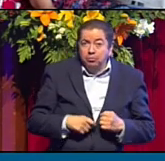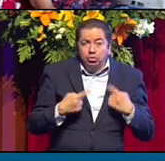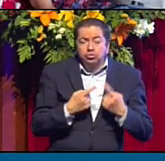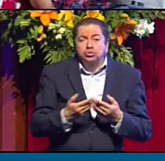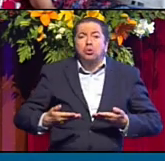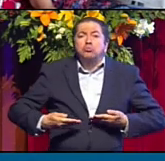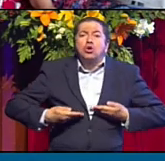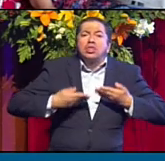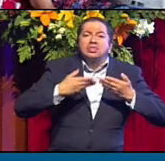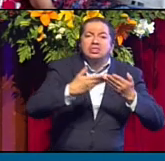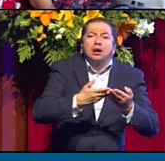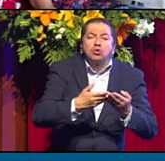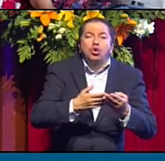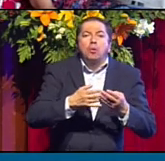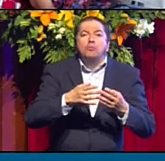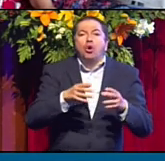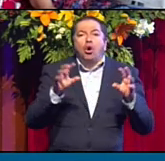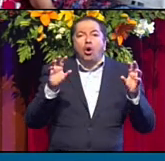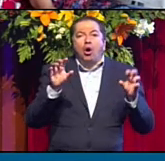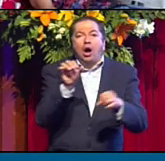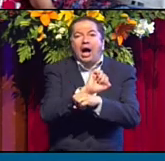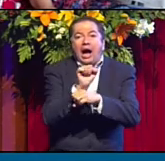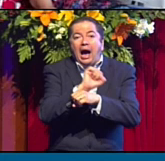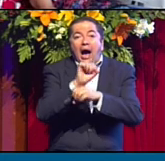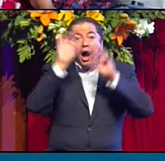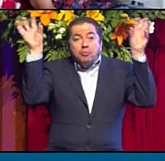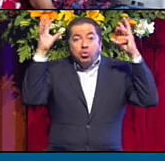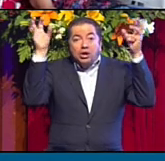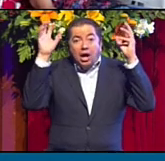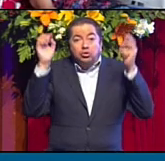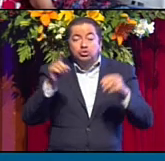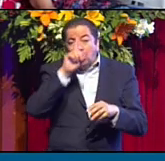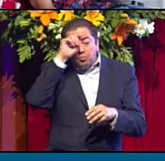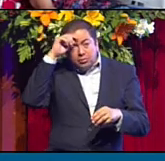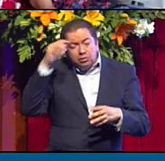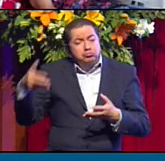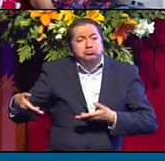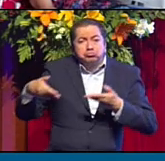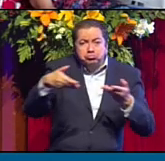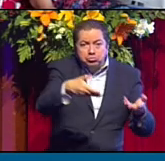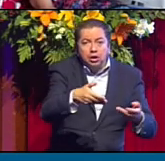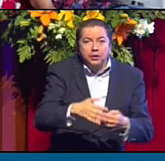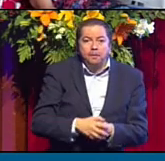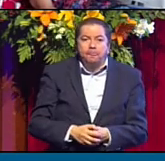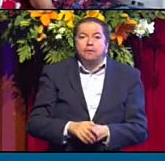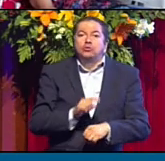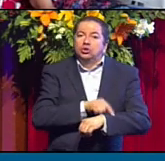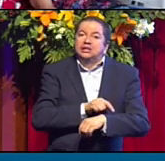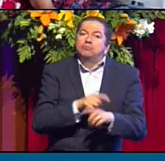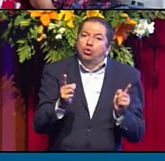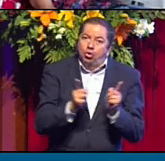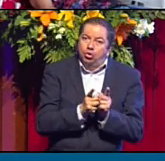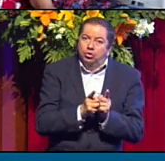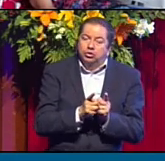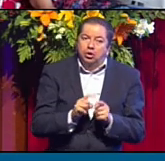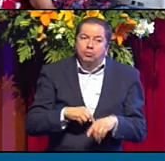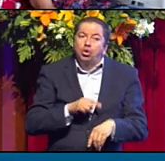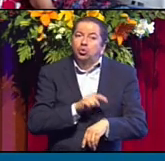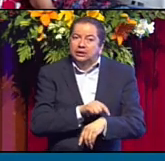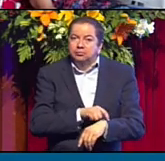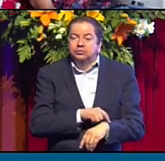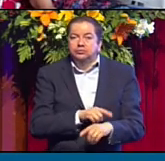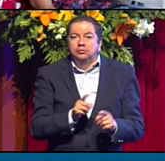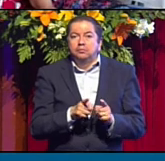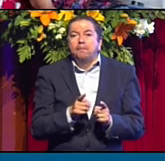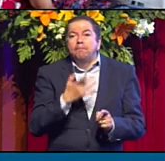facilitar una ambulancia del municipio al hospital, que tiene tantos problemas, lo vamos a hacer, pero por un tiempo acotado. Por un tiempo